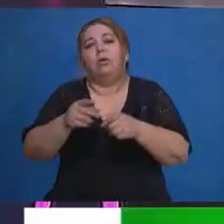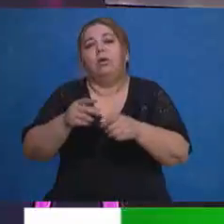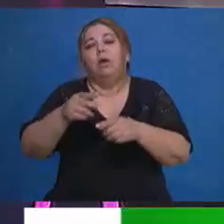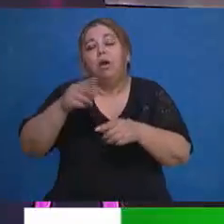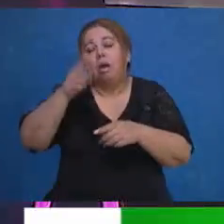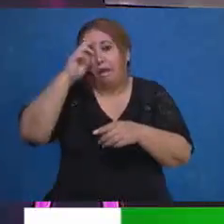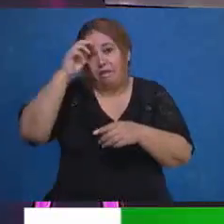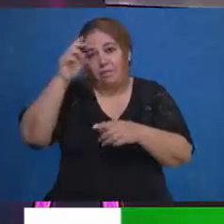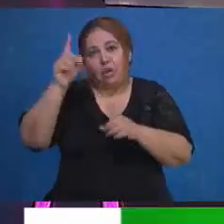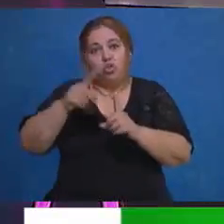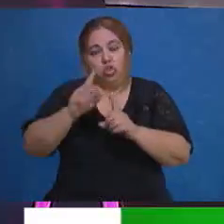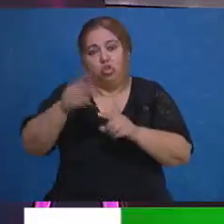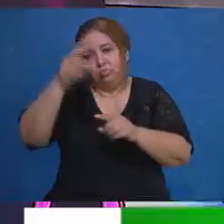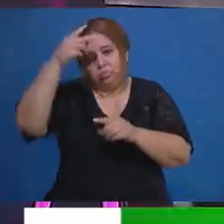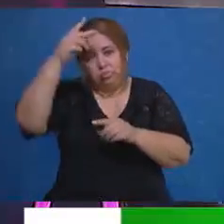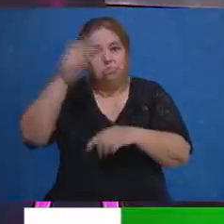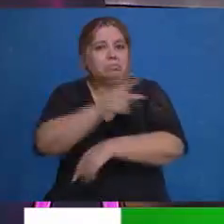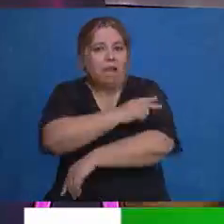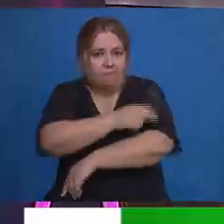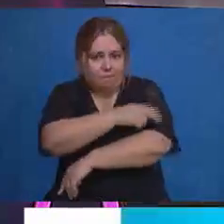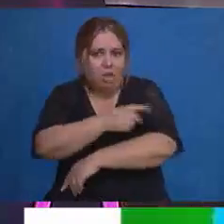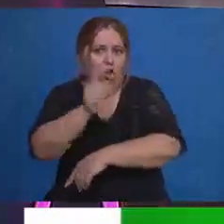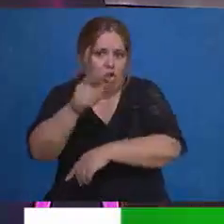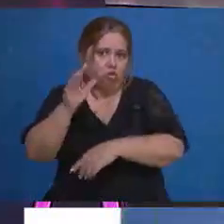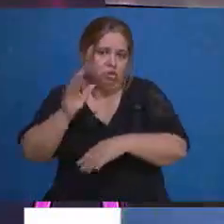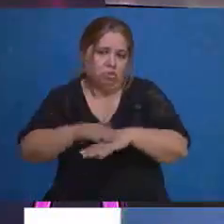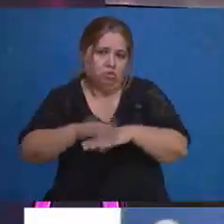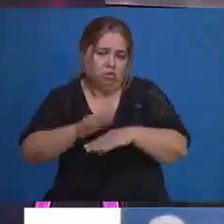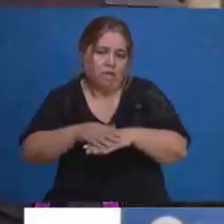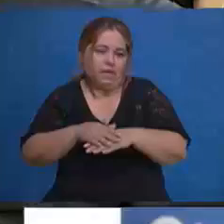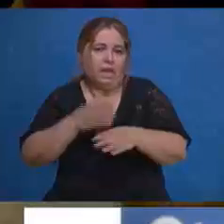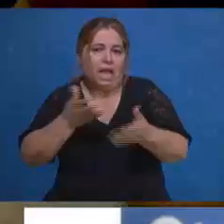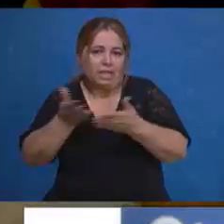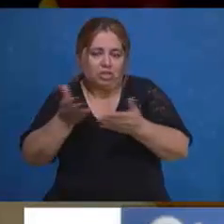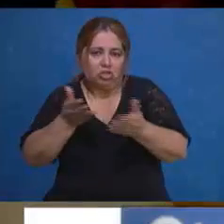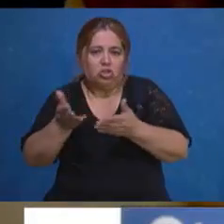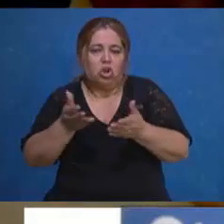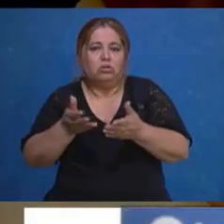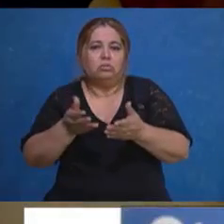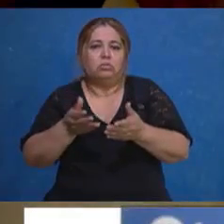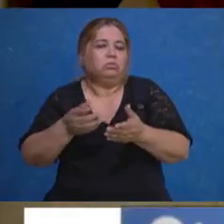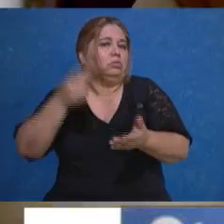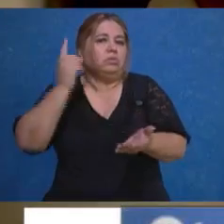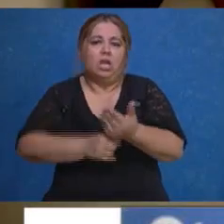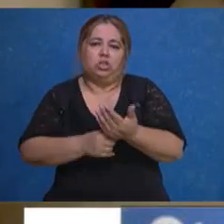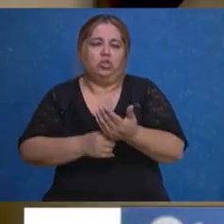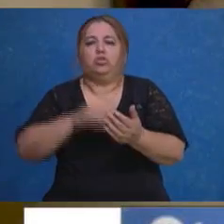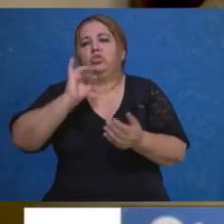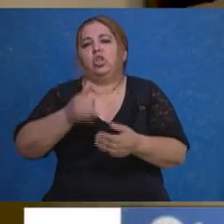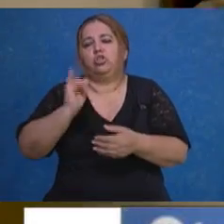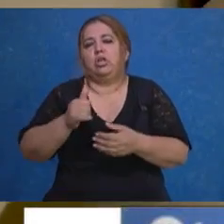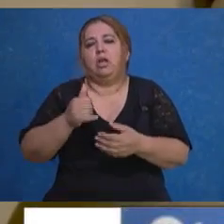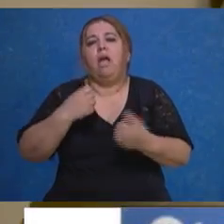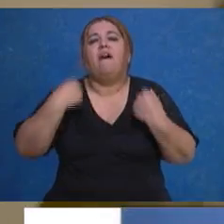en base a la supervisión de los médicos del servicio penitenciario, habrían tomado esta decisión.